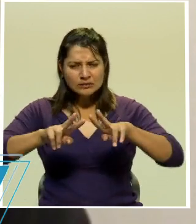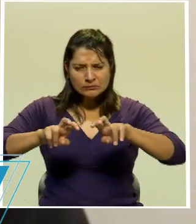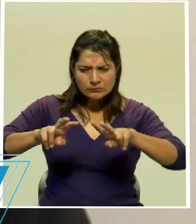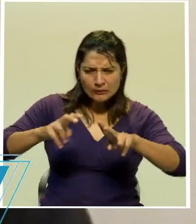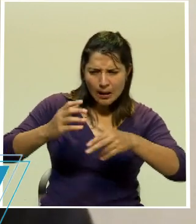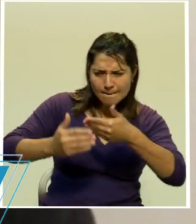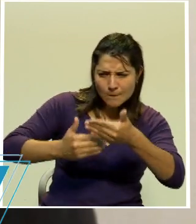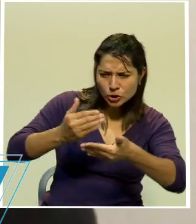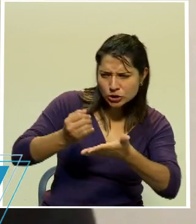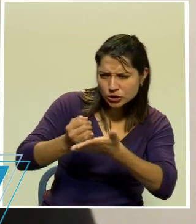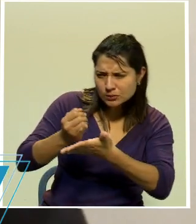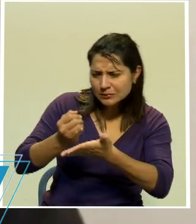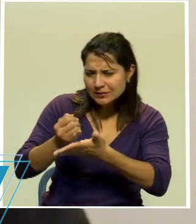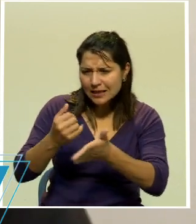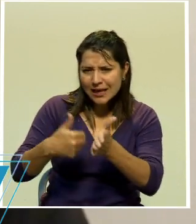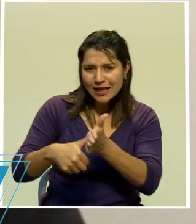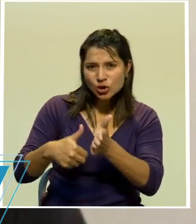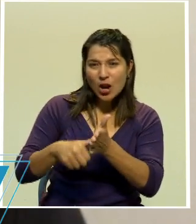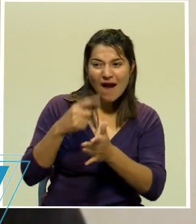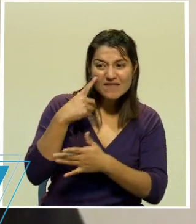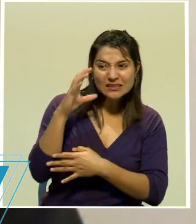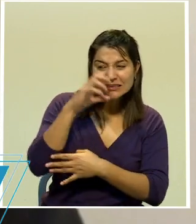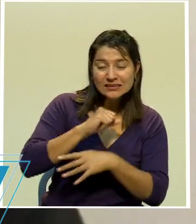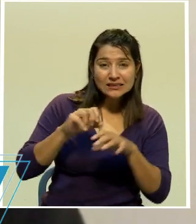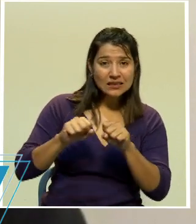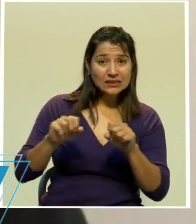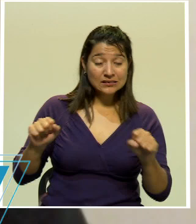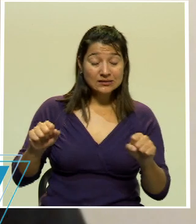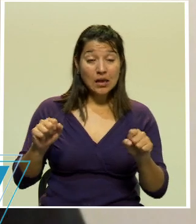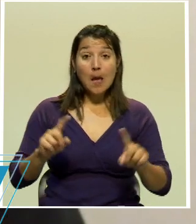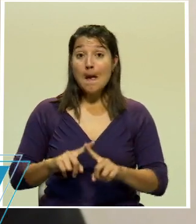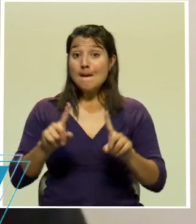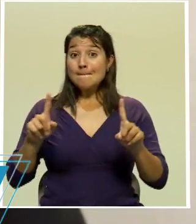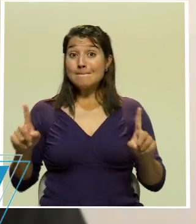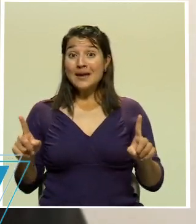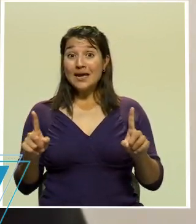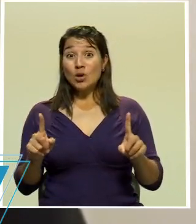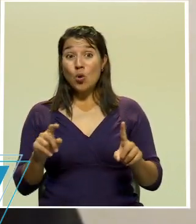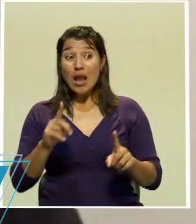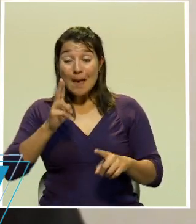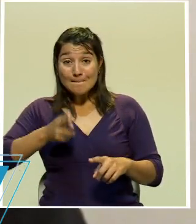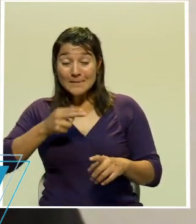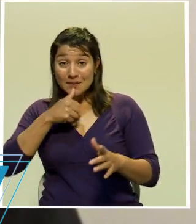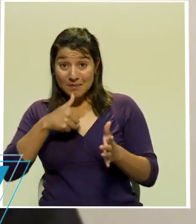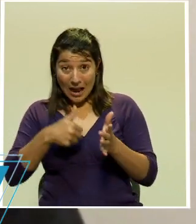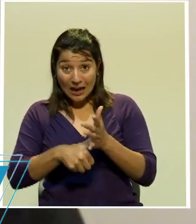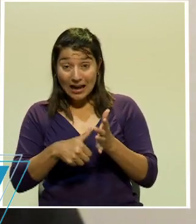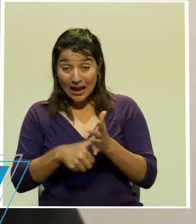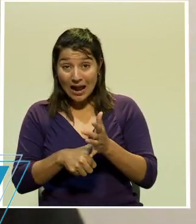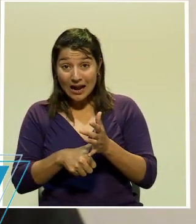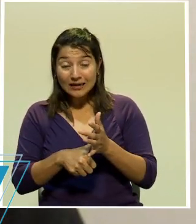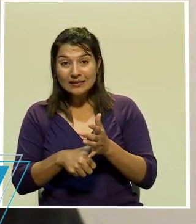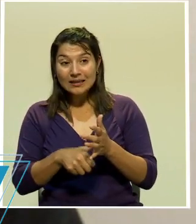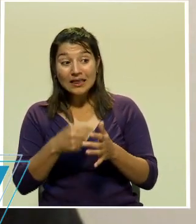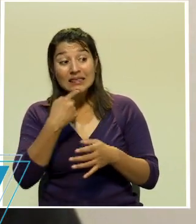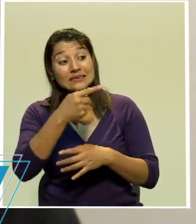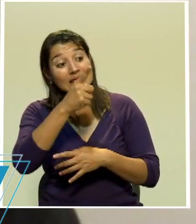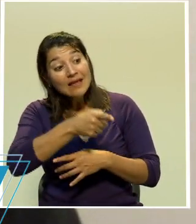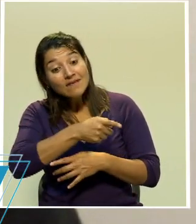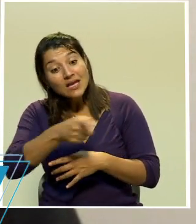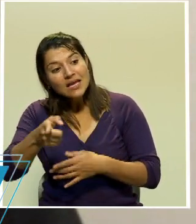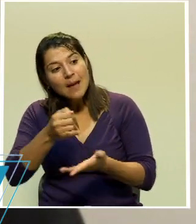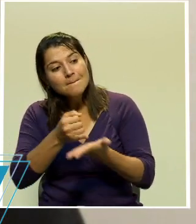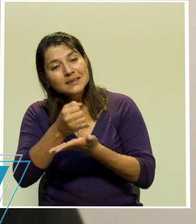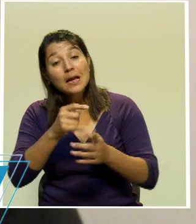electorales en caso de que tengan mérito. Pero algo que casi no se ha dicho es que en esa misma carta que él dice que se investiguen los casos, él